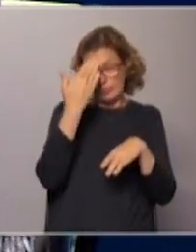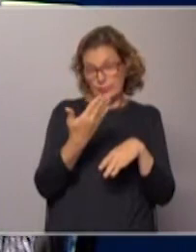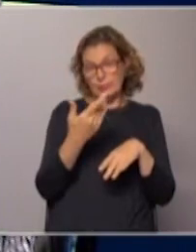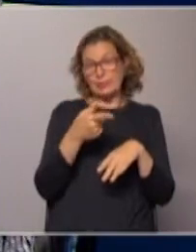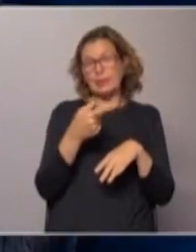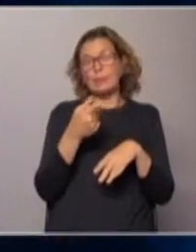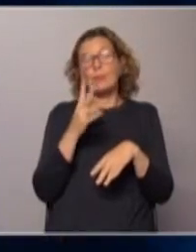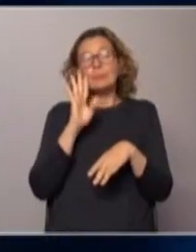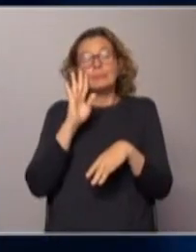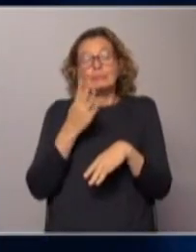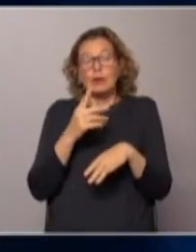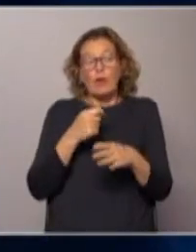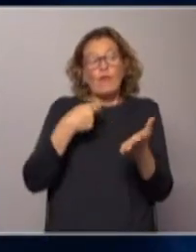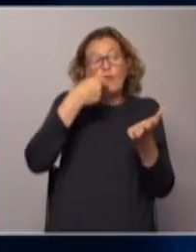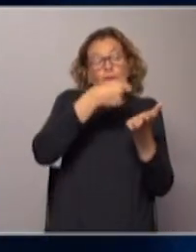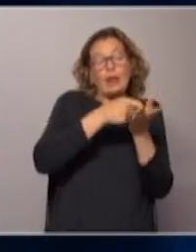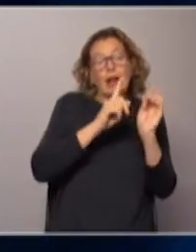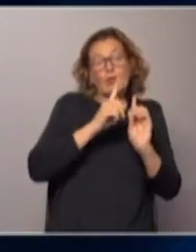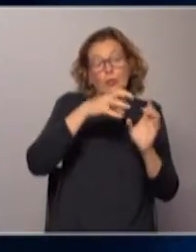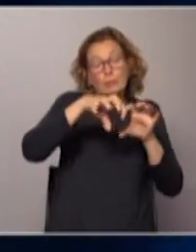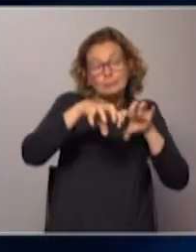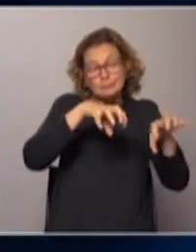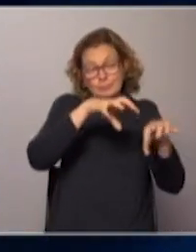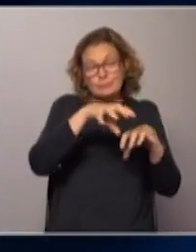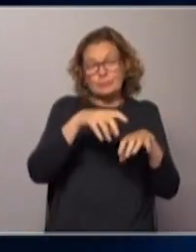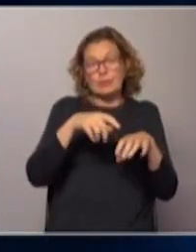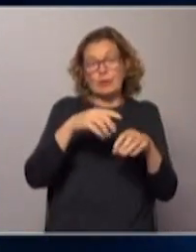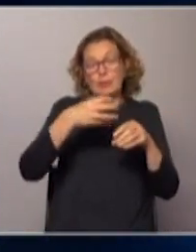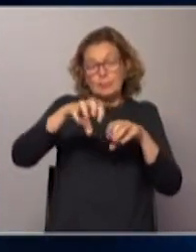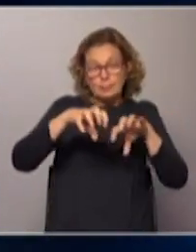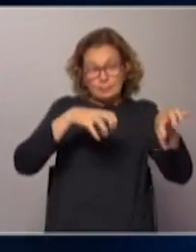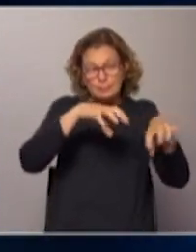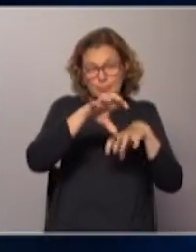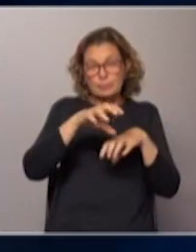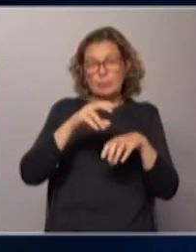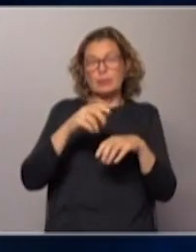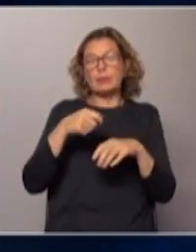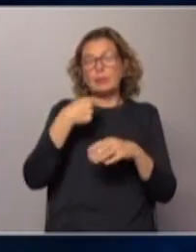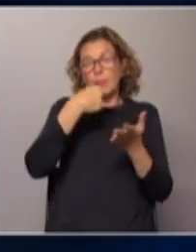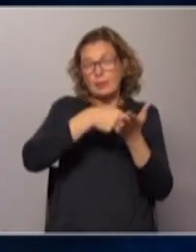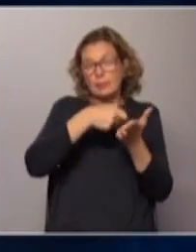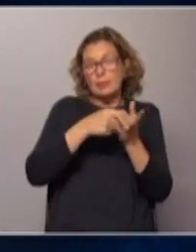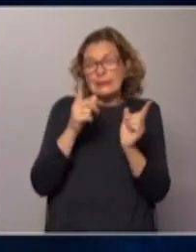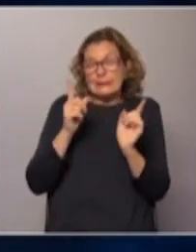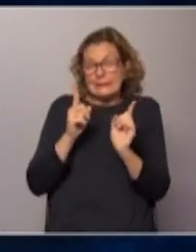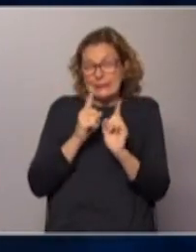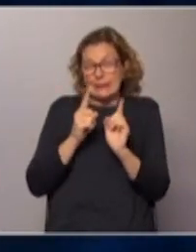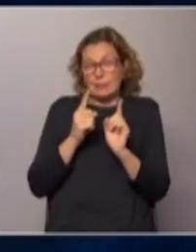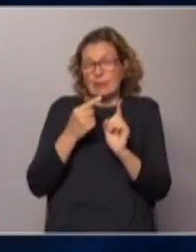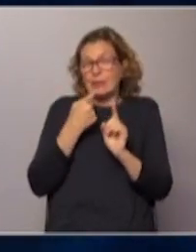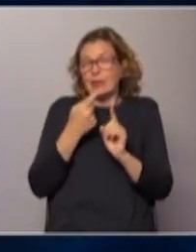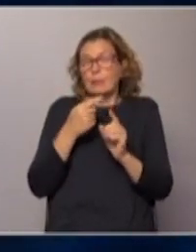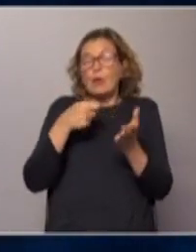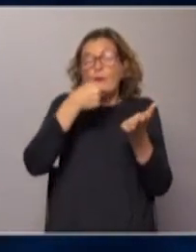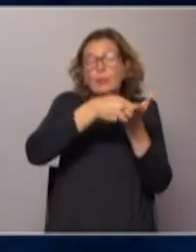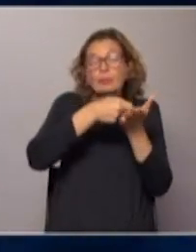tendiente a reforzar algunos rubros presupuestales a través de la redistribución de recursos sintéticamente a qué